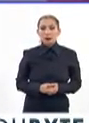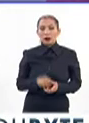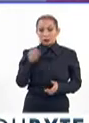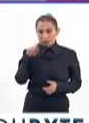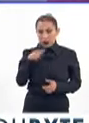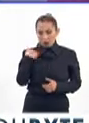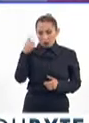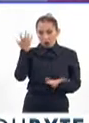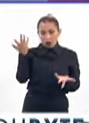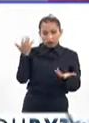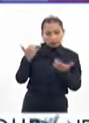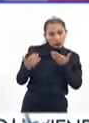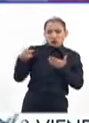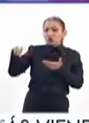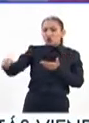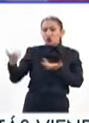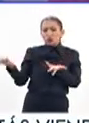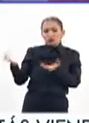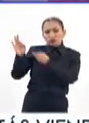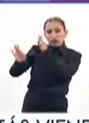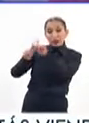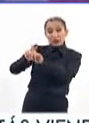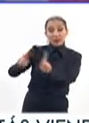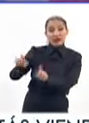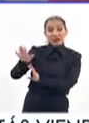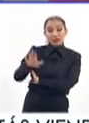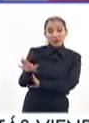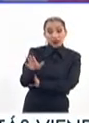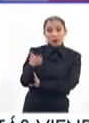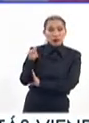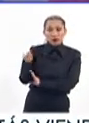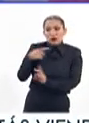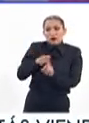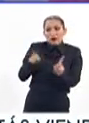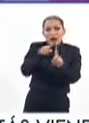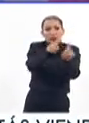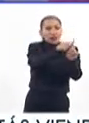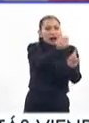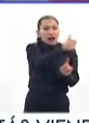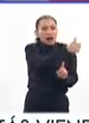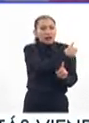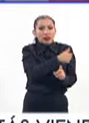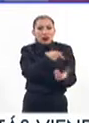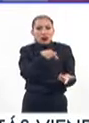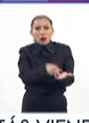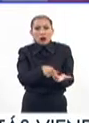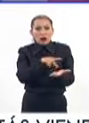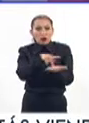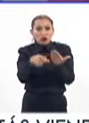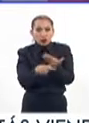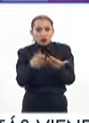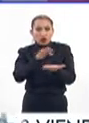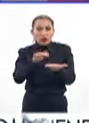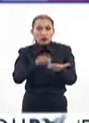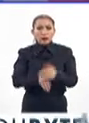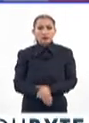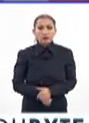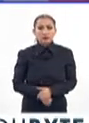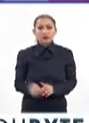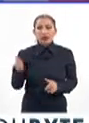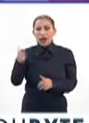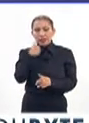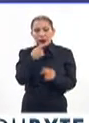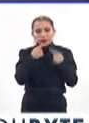Dentro de este juego democrático, de darles un tratamiento diferente, porque son diferentes cada proyecto de lectura,